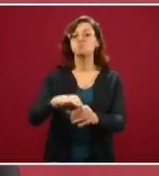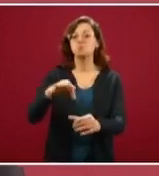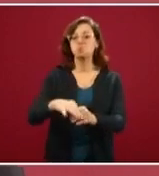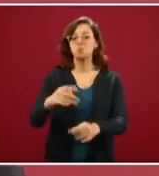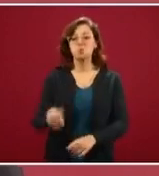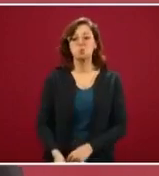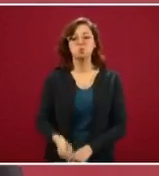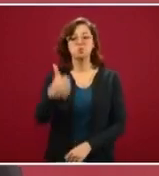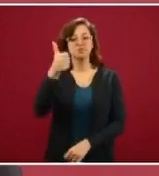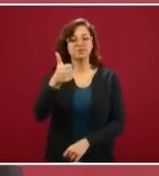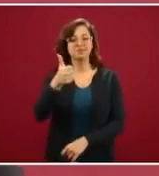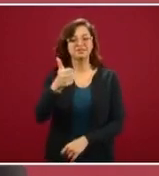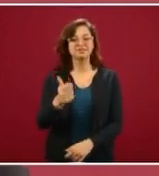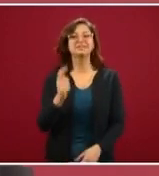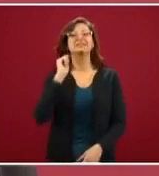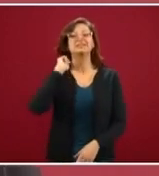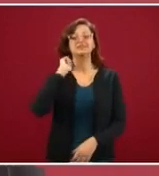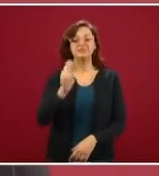después